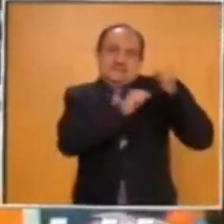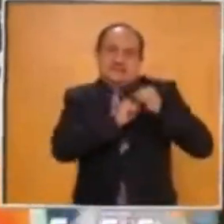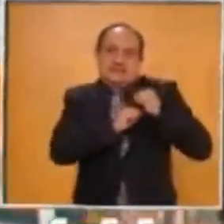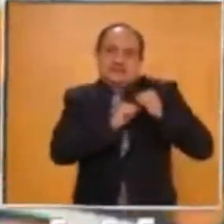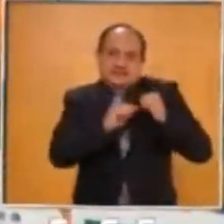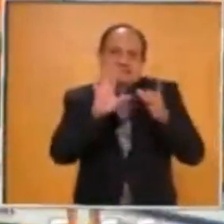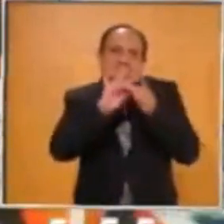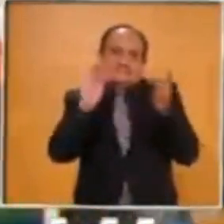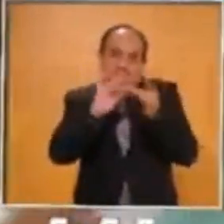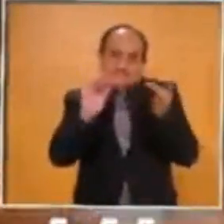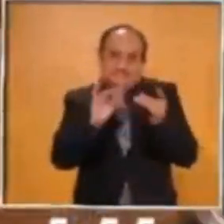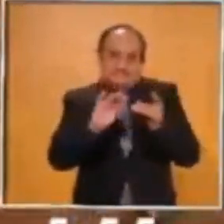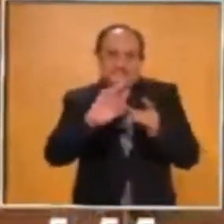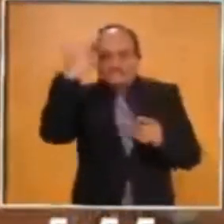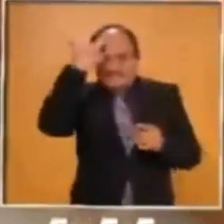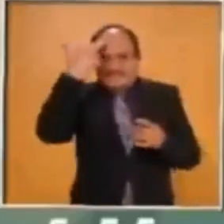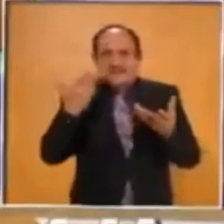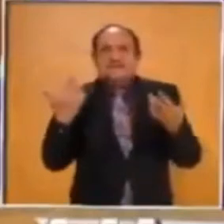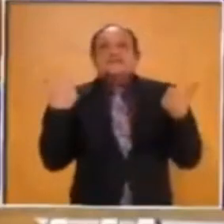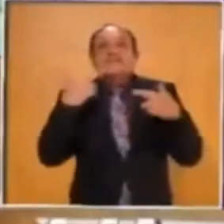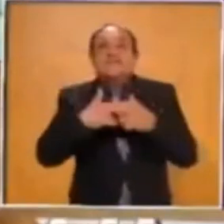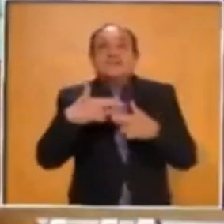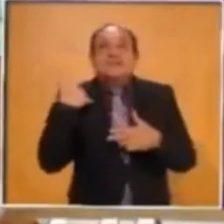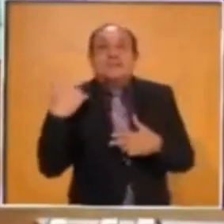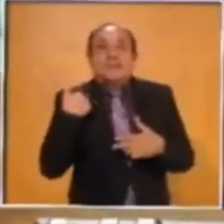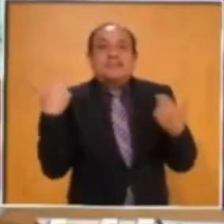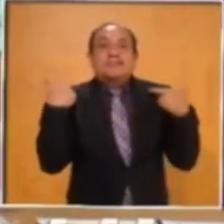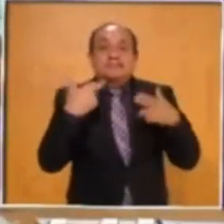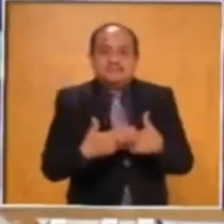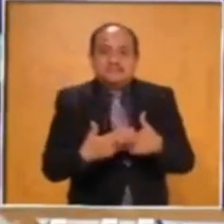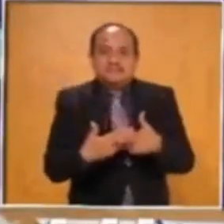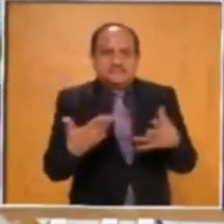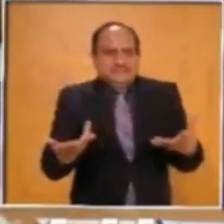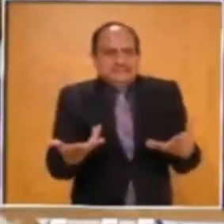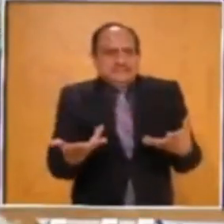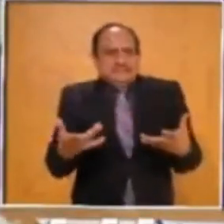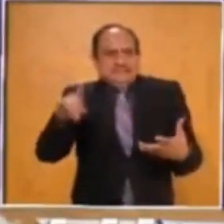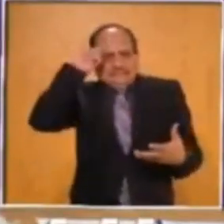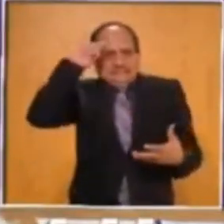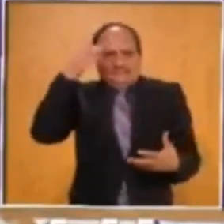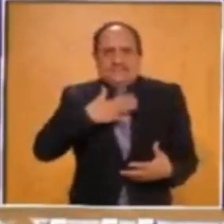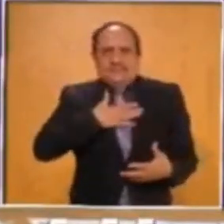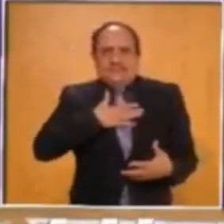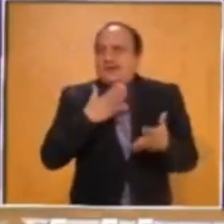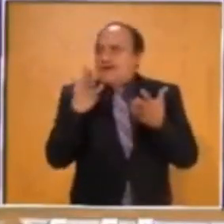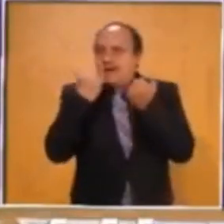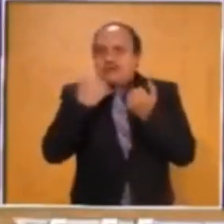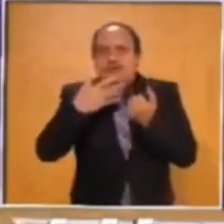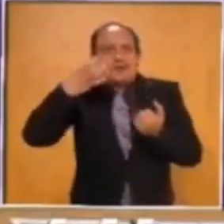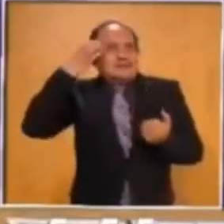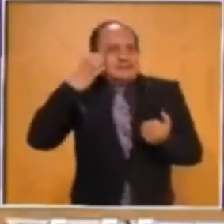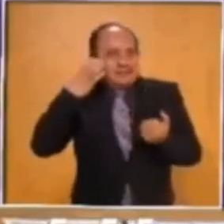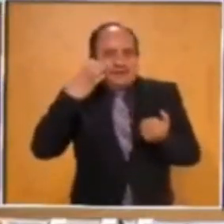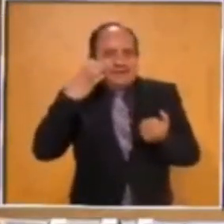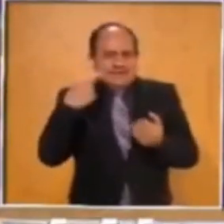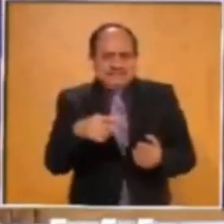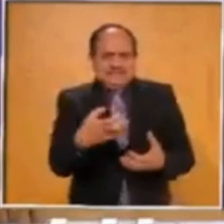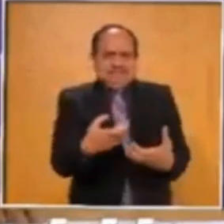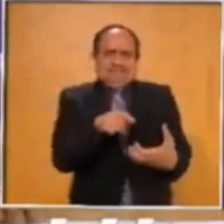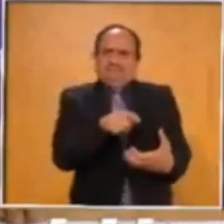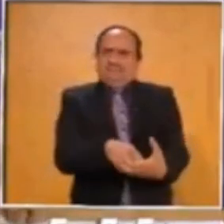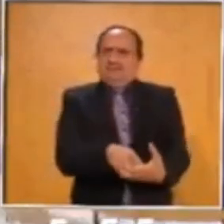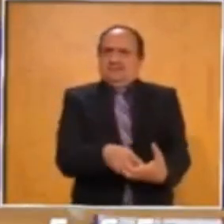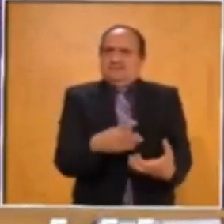¿Ok? Y lo dicen, profe, con un demonio, yo no tengo celular o mi celular no aguanta esas